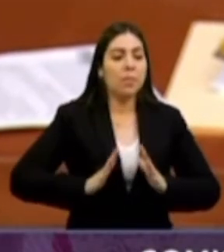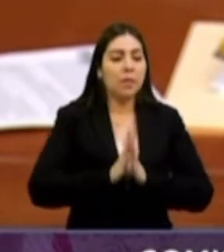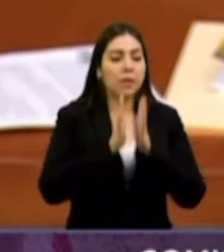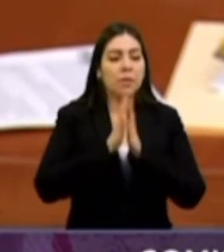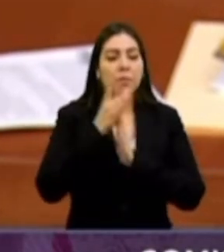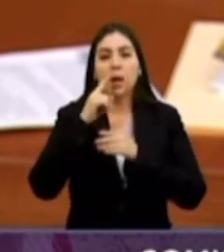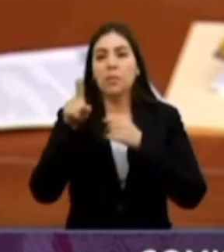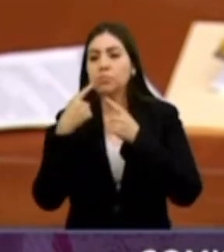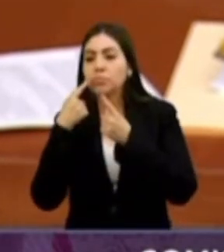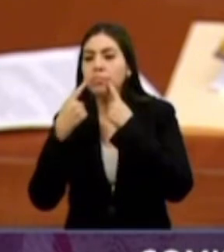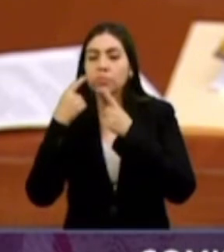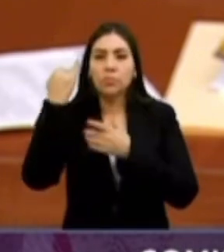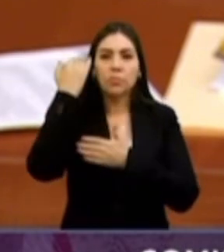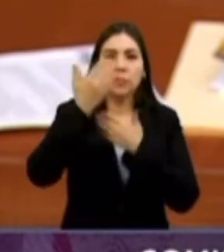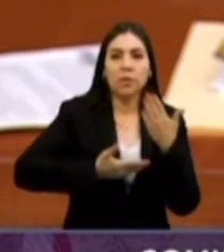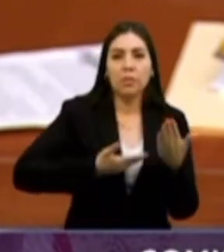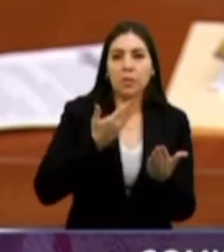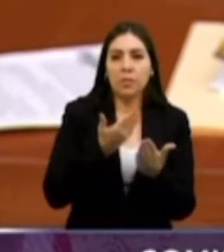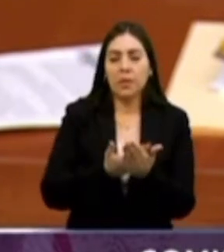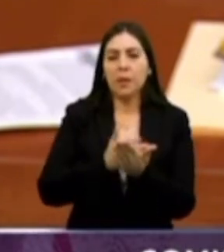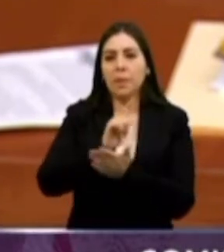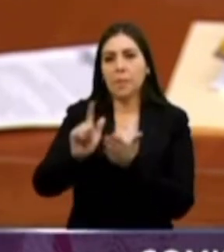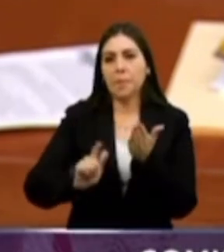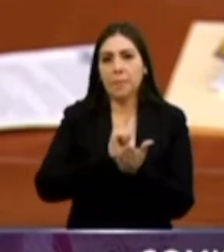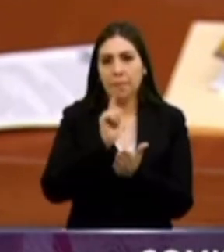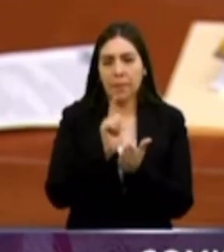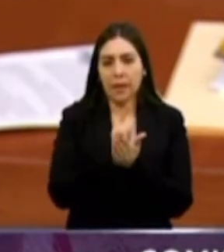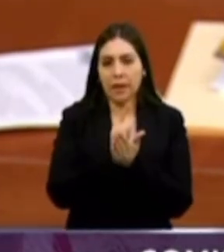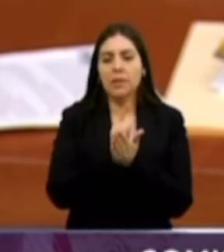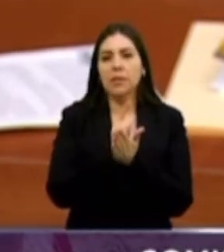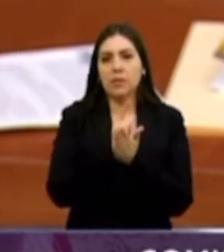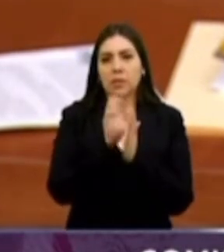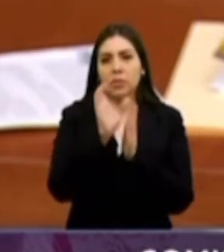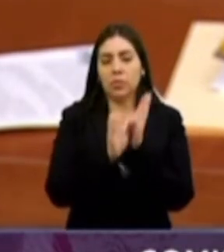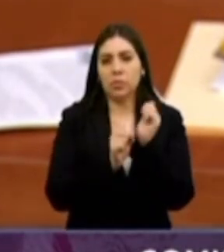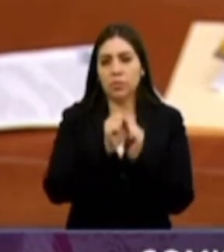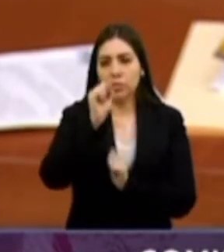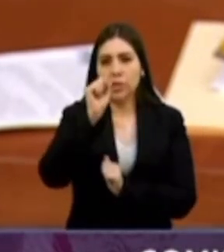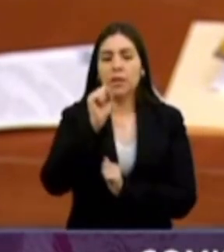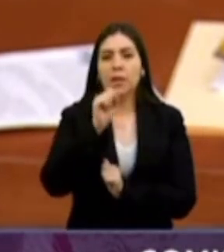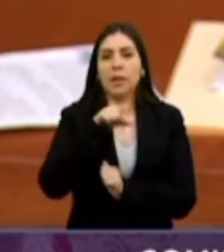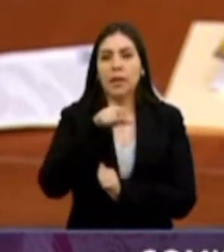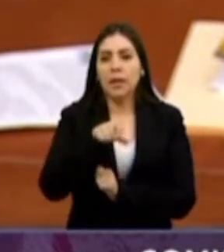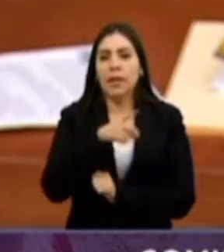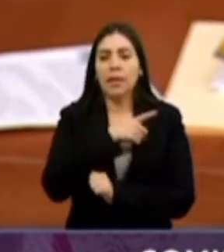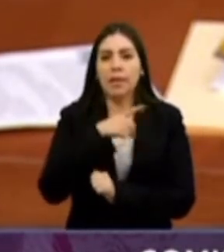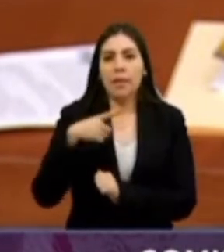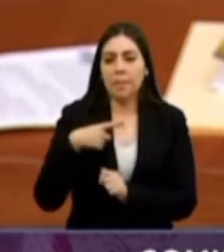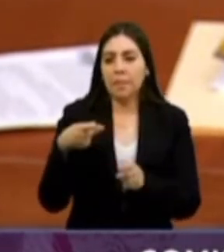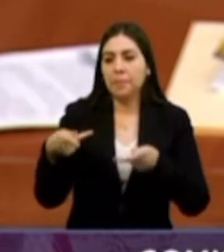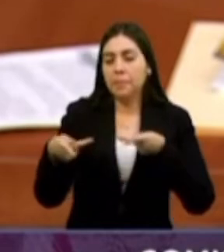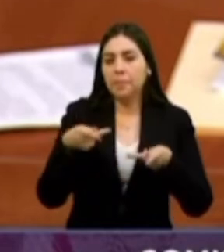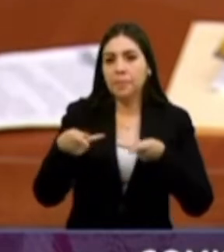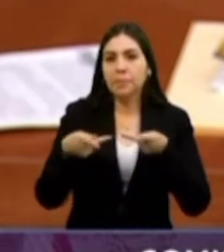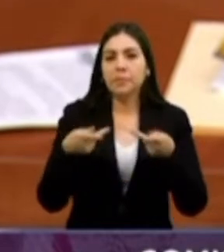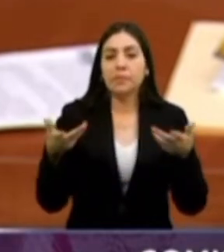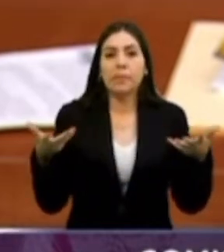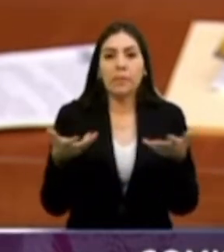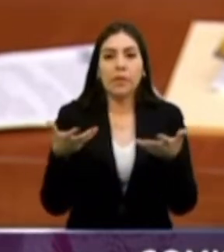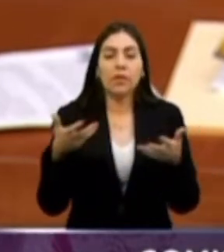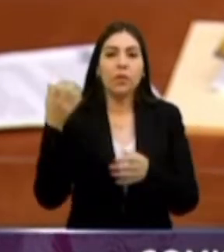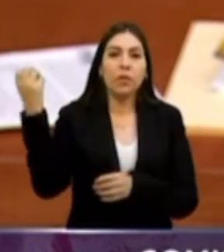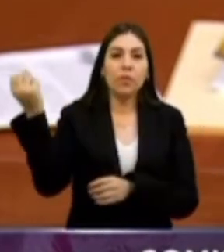las iniciativas de reformas constitucionales, organice y lleve a cabo foros